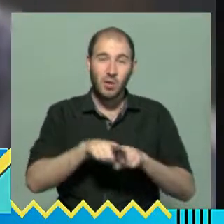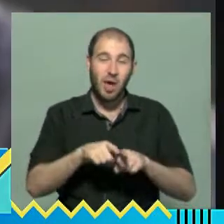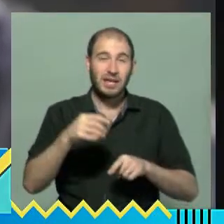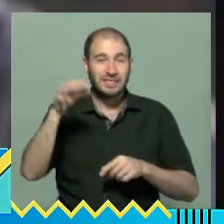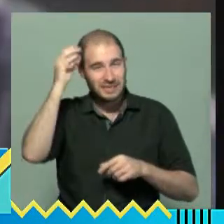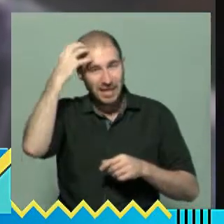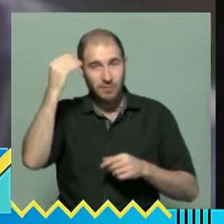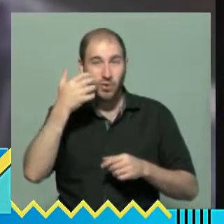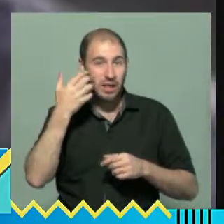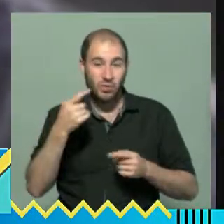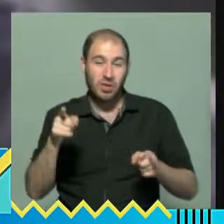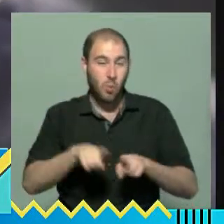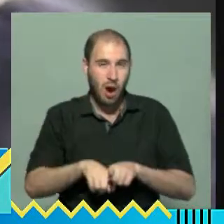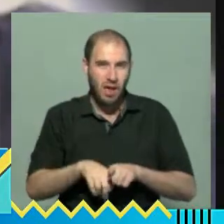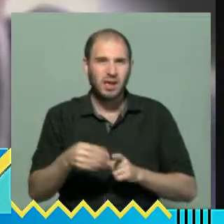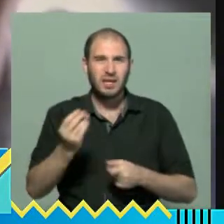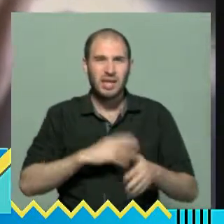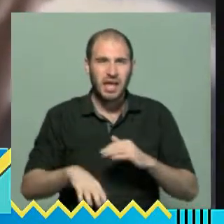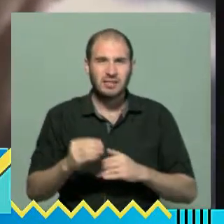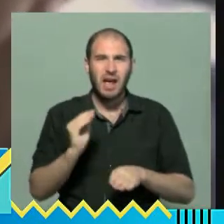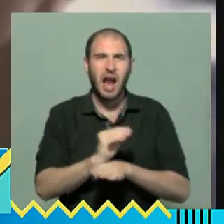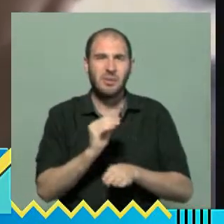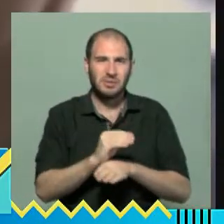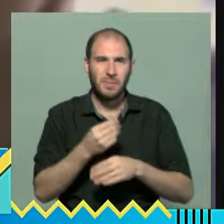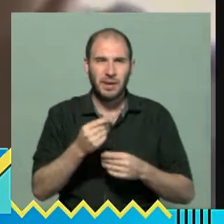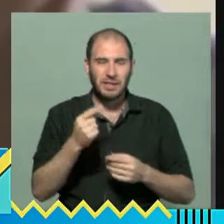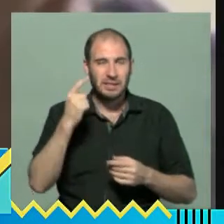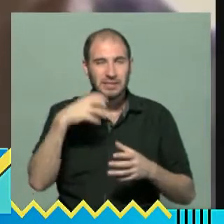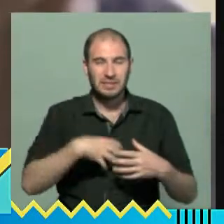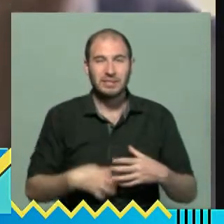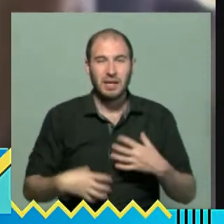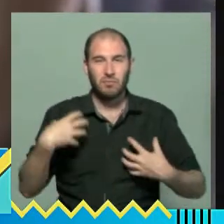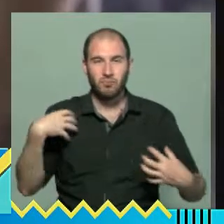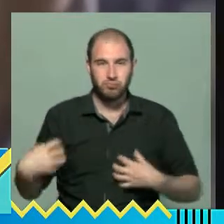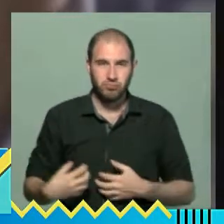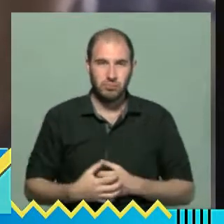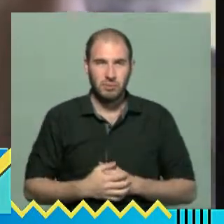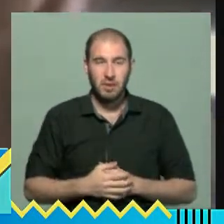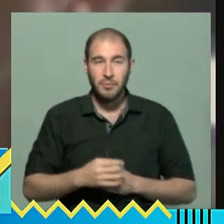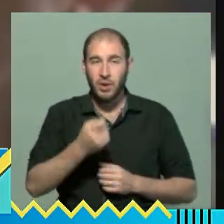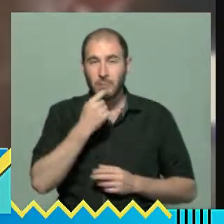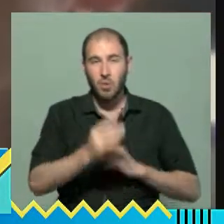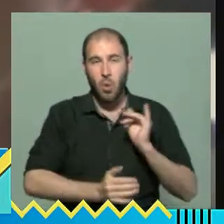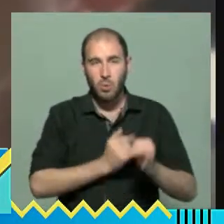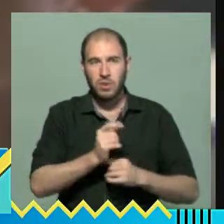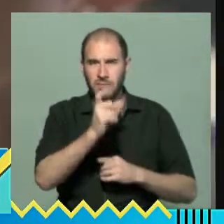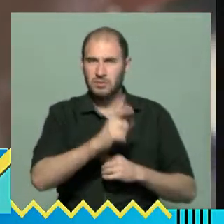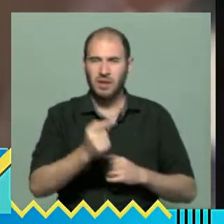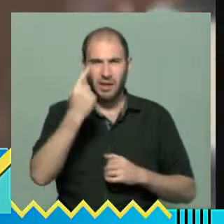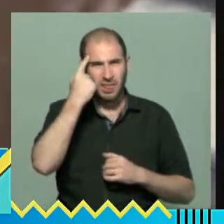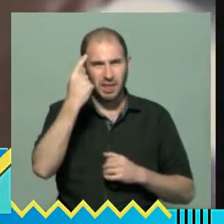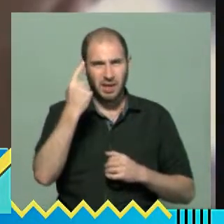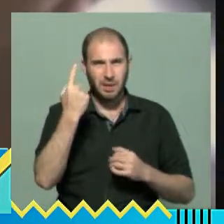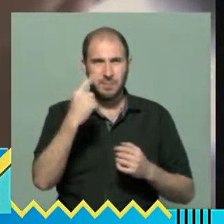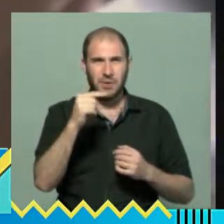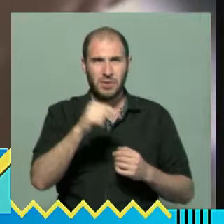al cerebro de un gato, ¿qué podemos hacer desde nuestra alimentación para activar los cerebros corporales? Y cuando uno habla de esto, la gente empieza a decir, pero